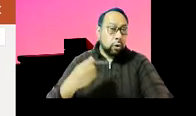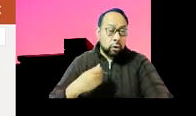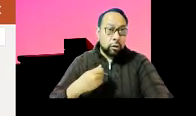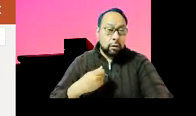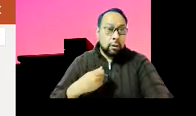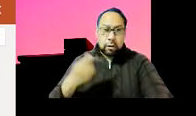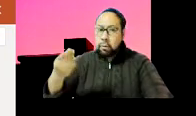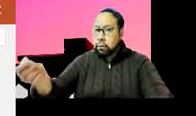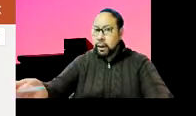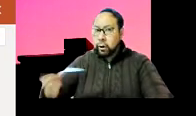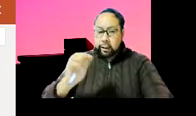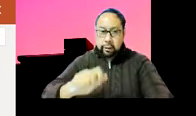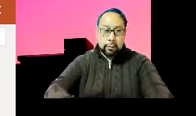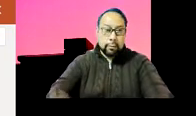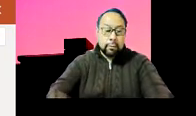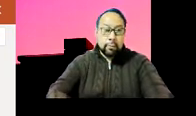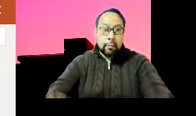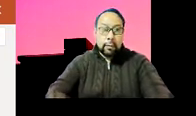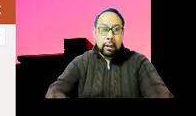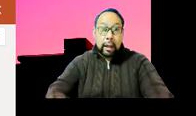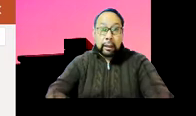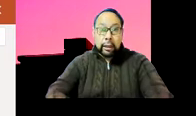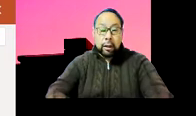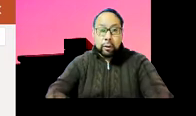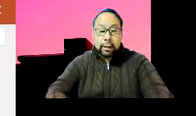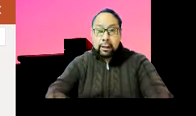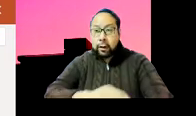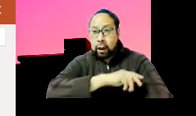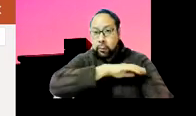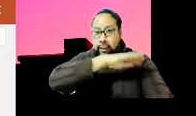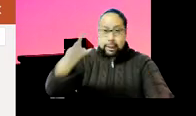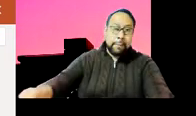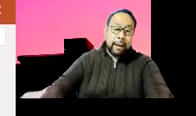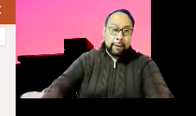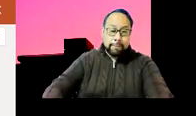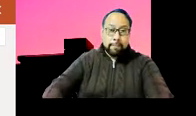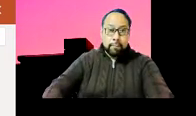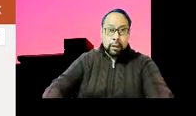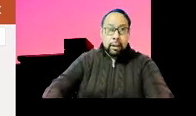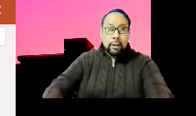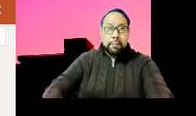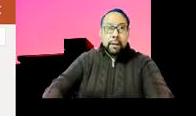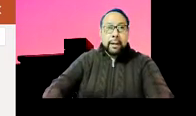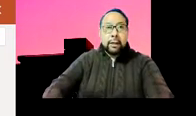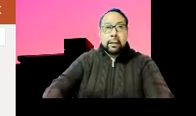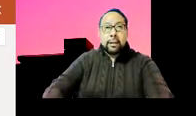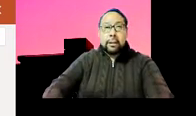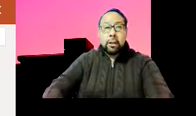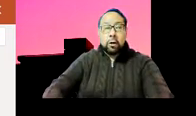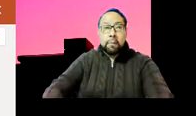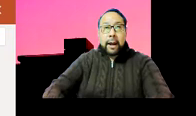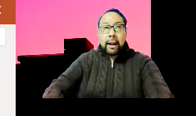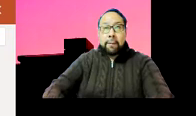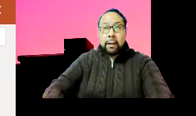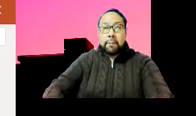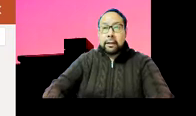pero nosotros somos mejores. Aquí no está diciendo que la competencia es mala. Simplemente está